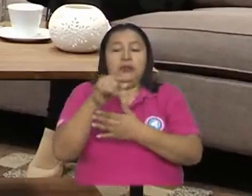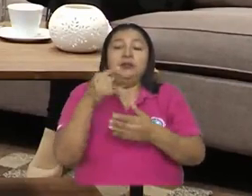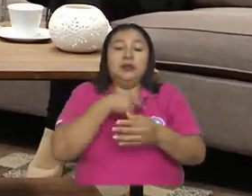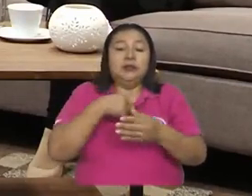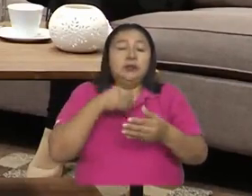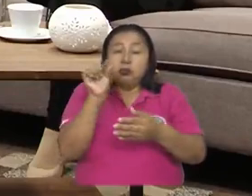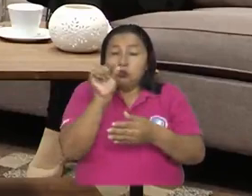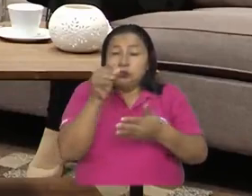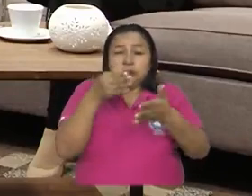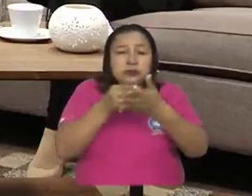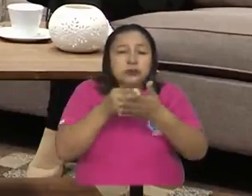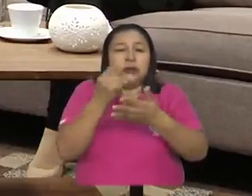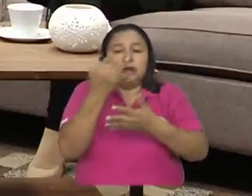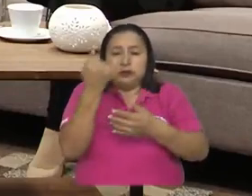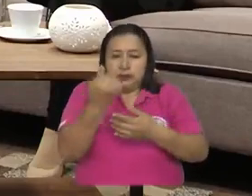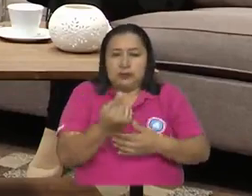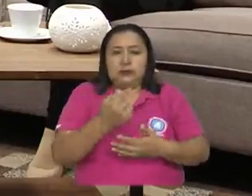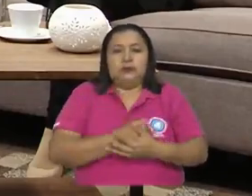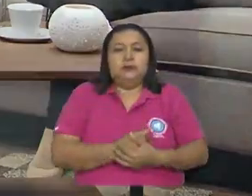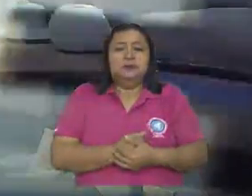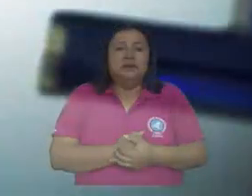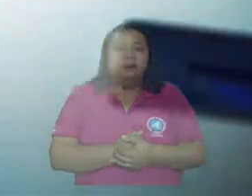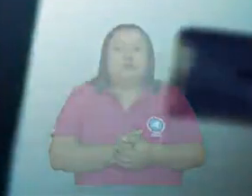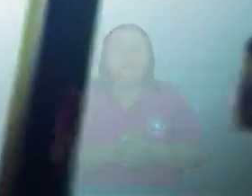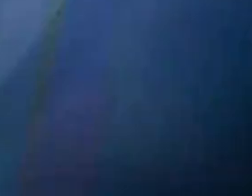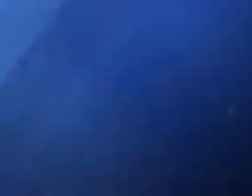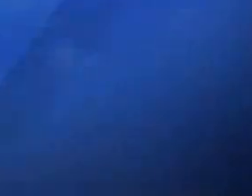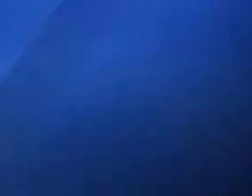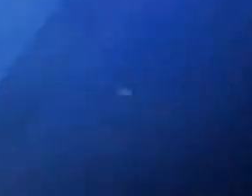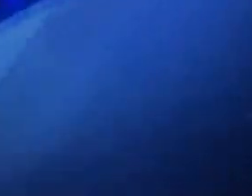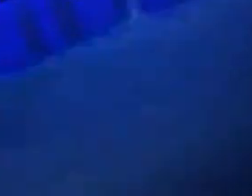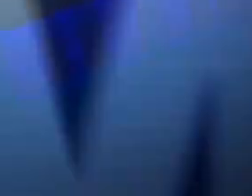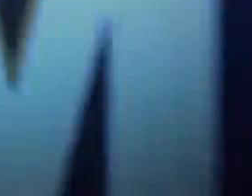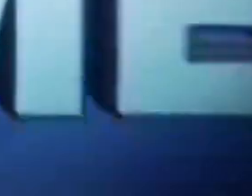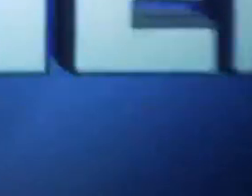una breve pausa y ya volvemos.